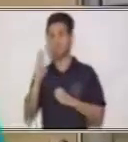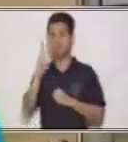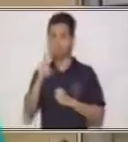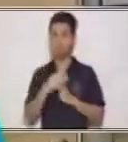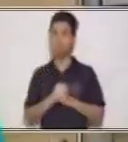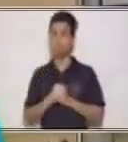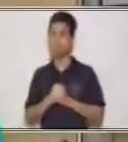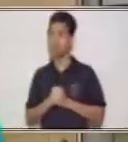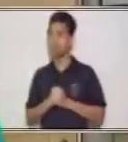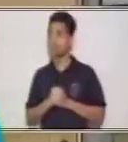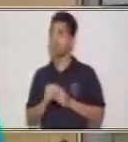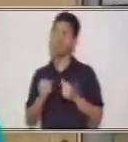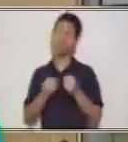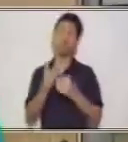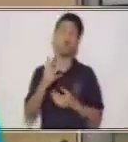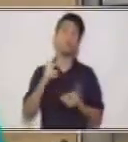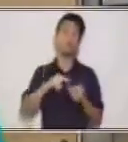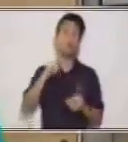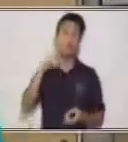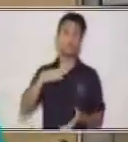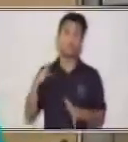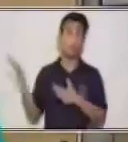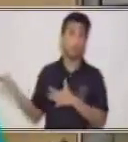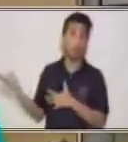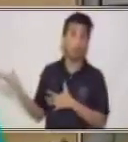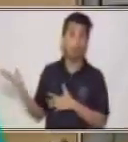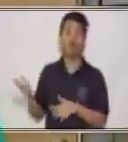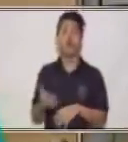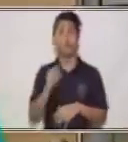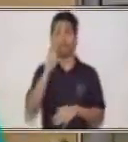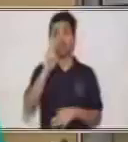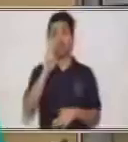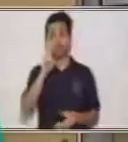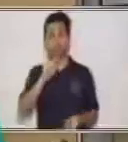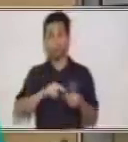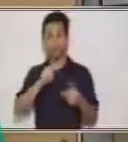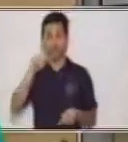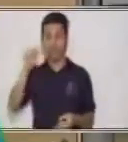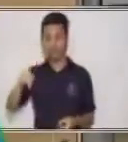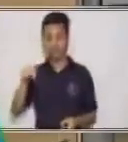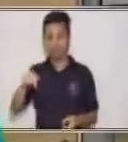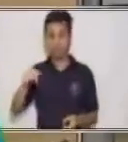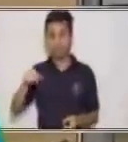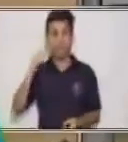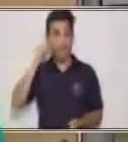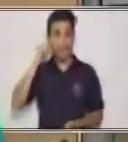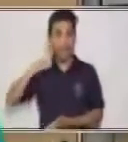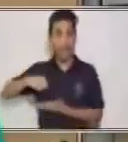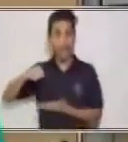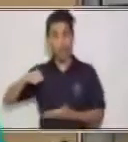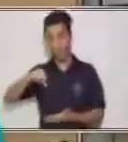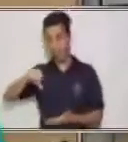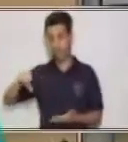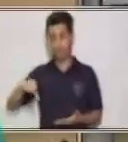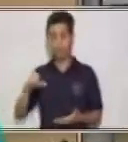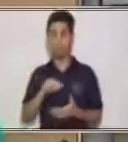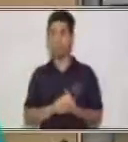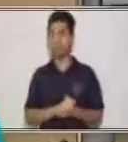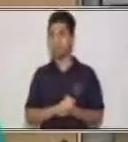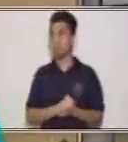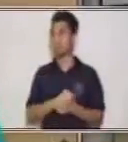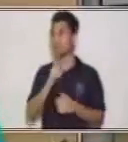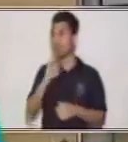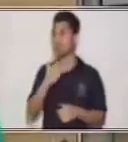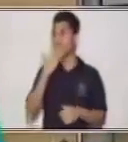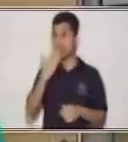2. ¿Cuántas botellas me quedan? 2 botellas del galón de aceite. ¿Te das cuenta cuán